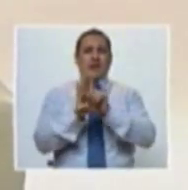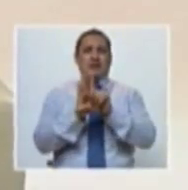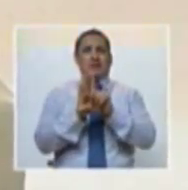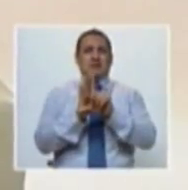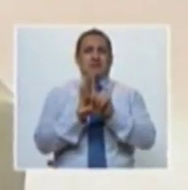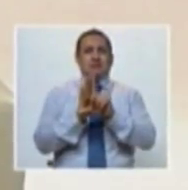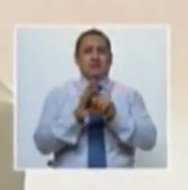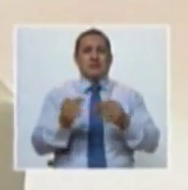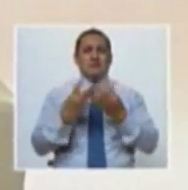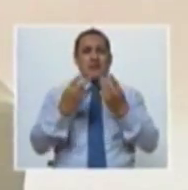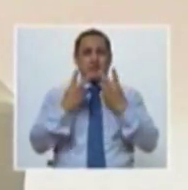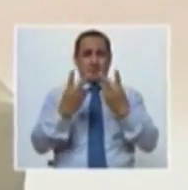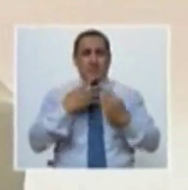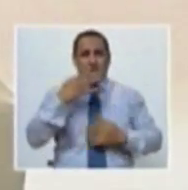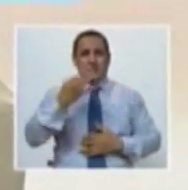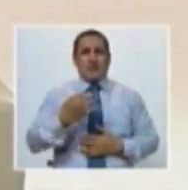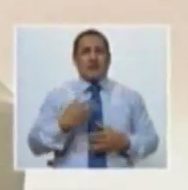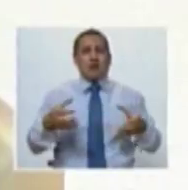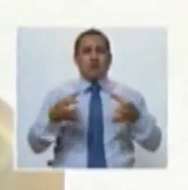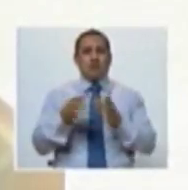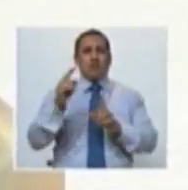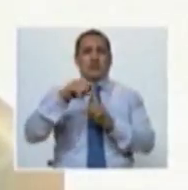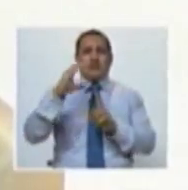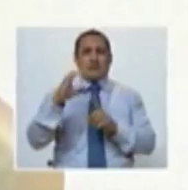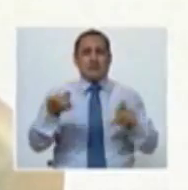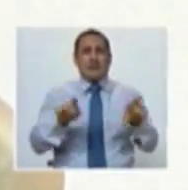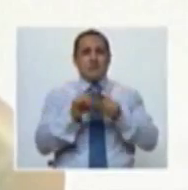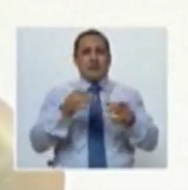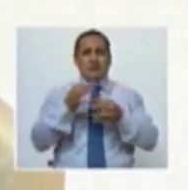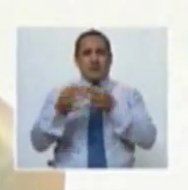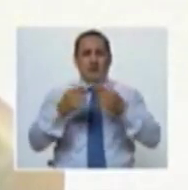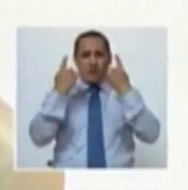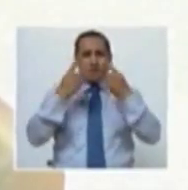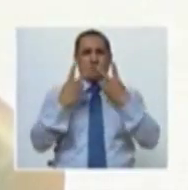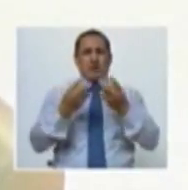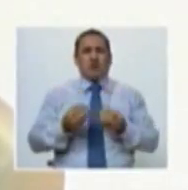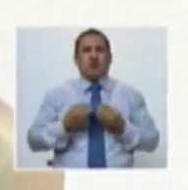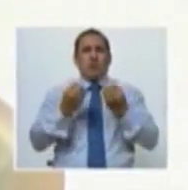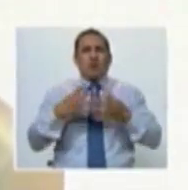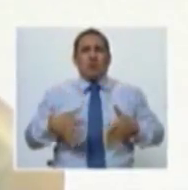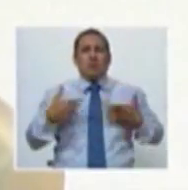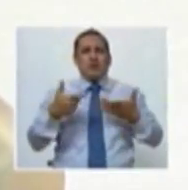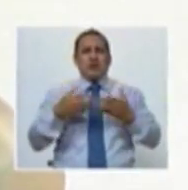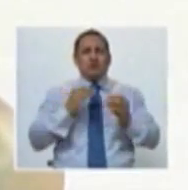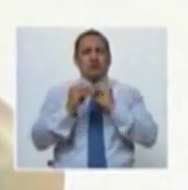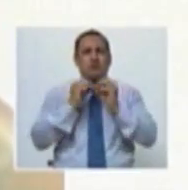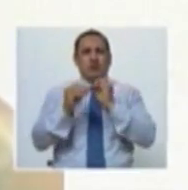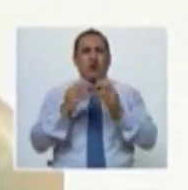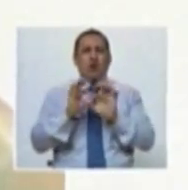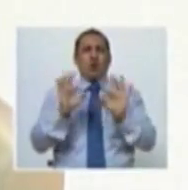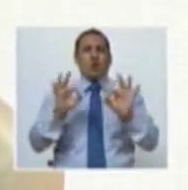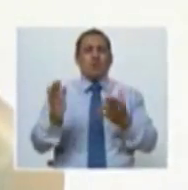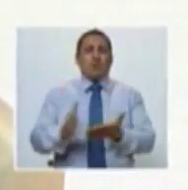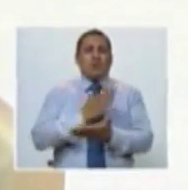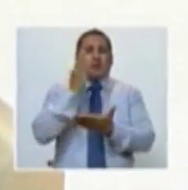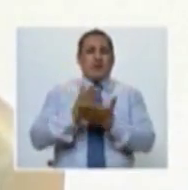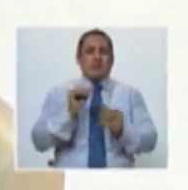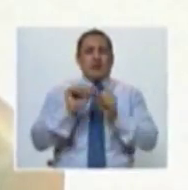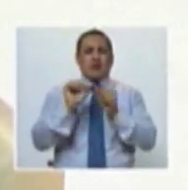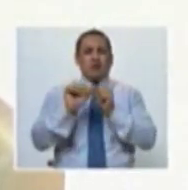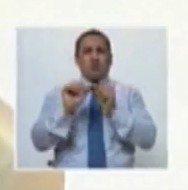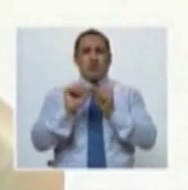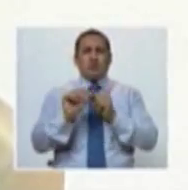dada. Claro, en efecto, el tribunal aborda también la temática de en qué medida podría colidir o poner en conflicto el